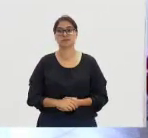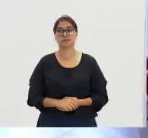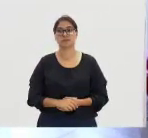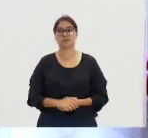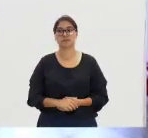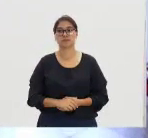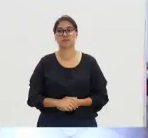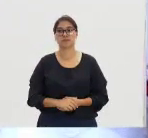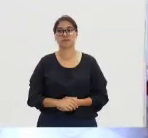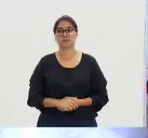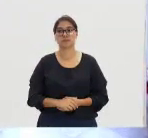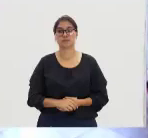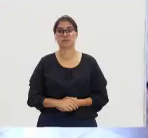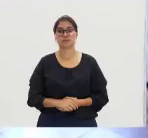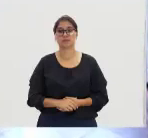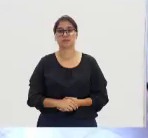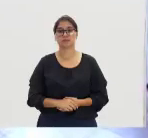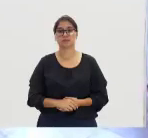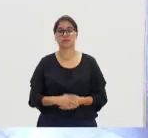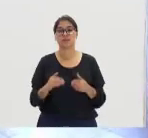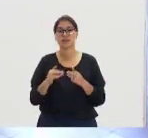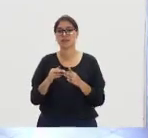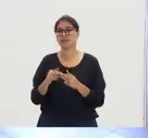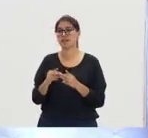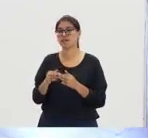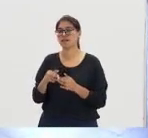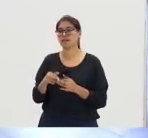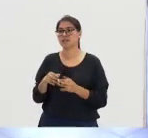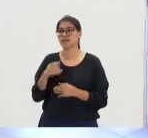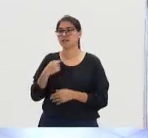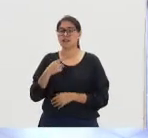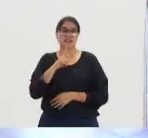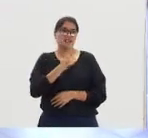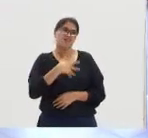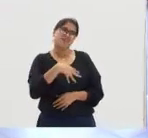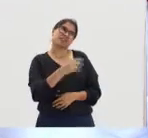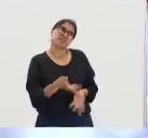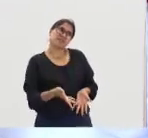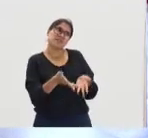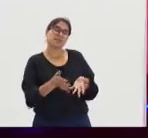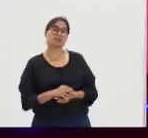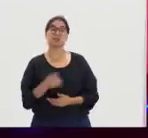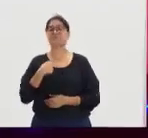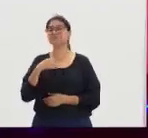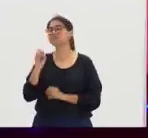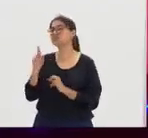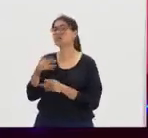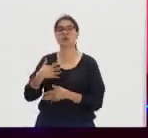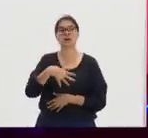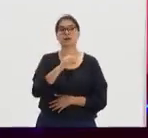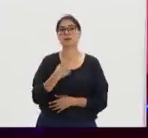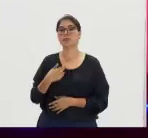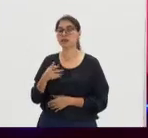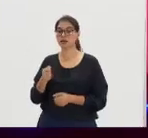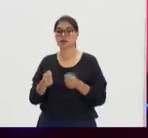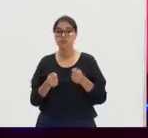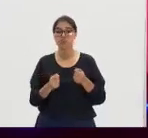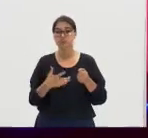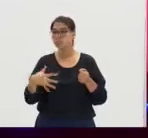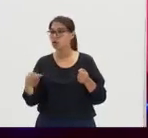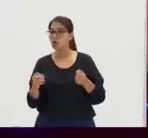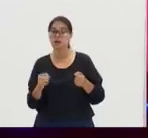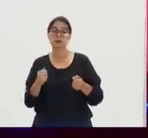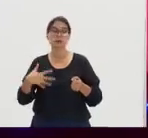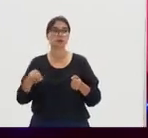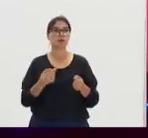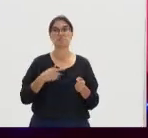una cosa, que me vayan a dejar a mí y dale vos. Ni dicho ni me había bajado. Adiós, pastor. Que le va.